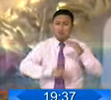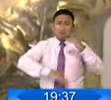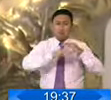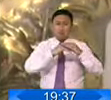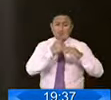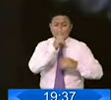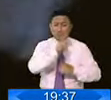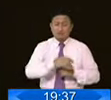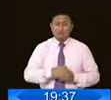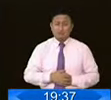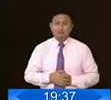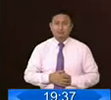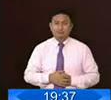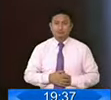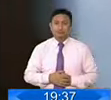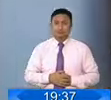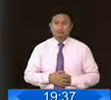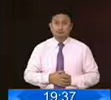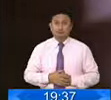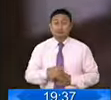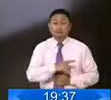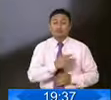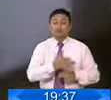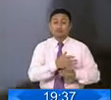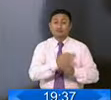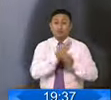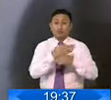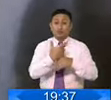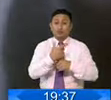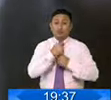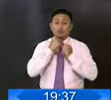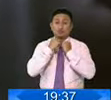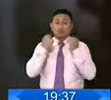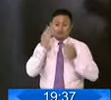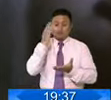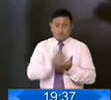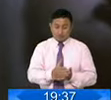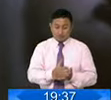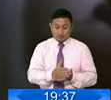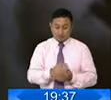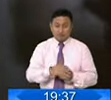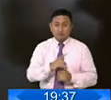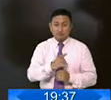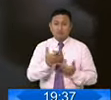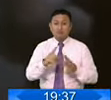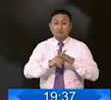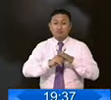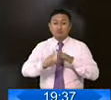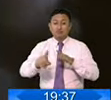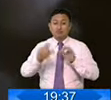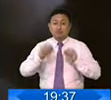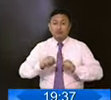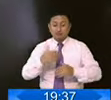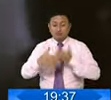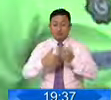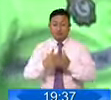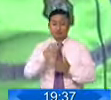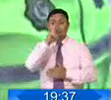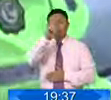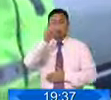ese señor. Luego de ser suspendido de sus funciones eclesiásticas, Pedro G. estuvo prófugo y lograron su captura